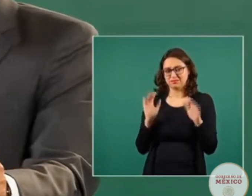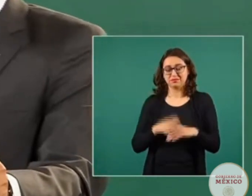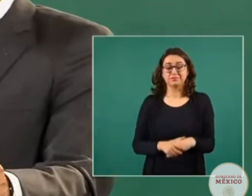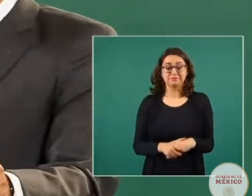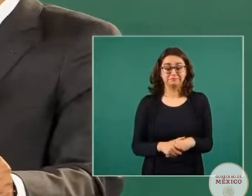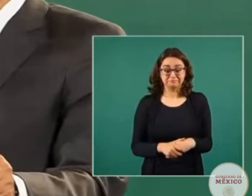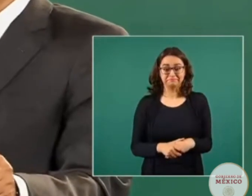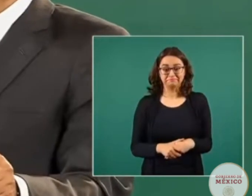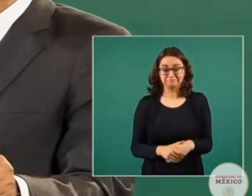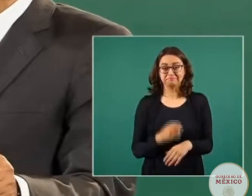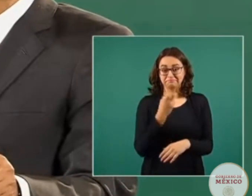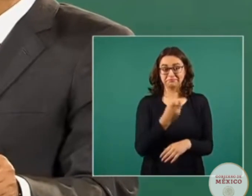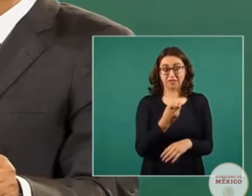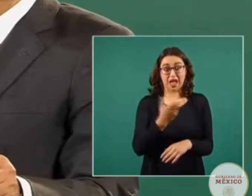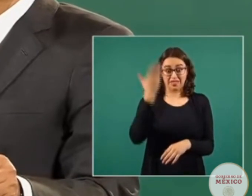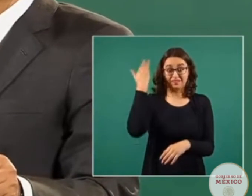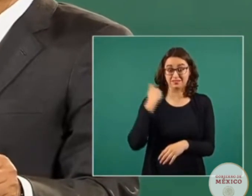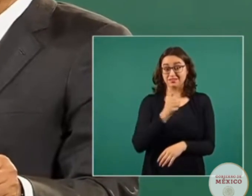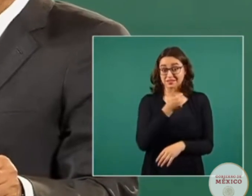Bueno, ¿qué pasó?